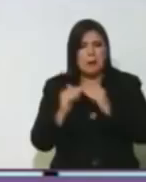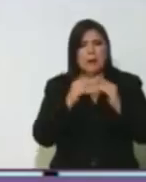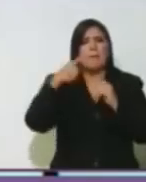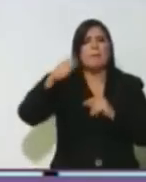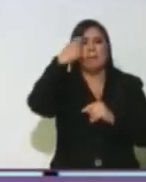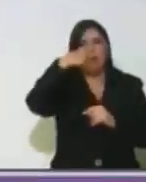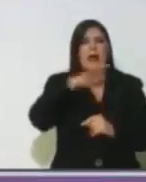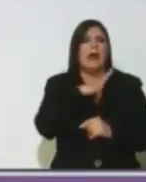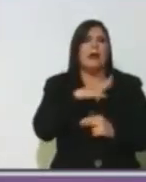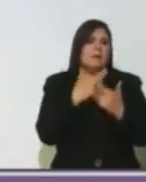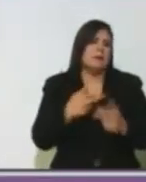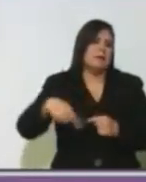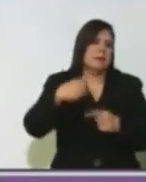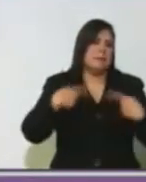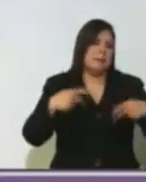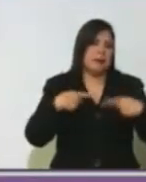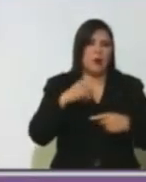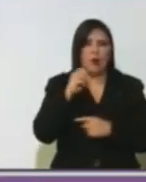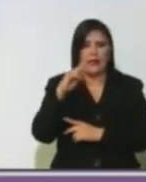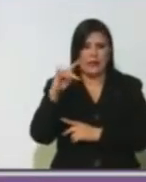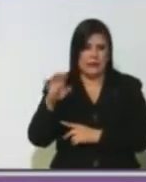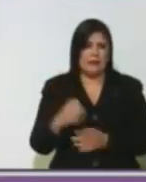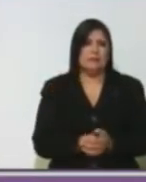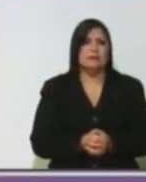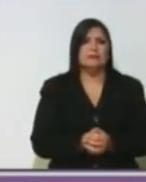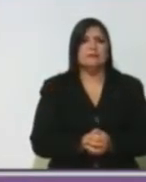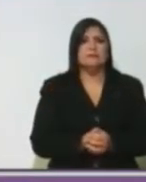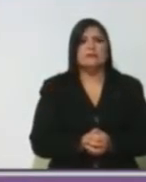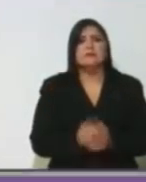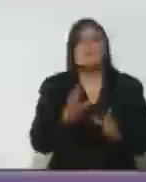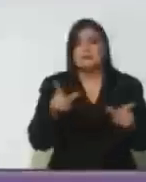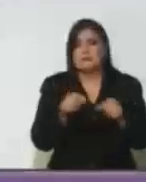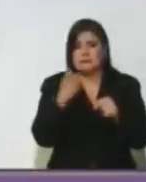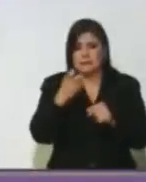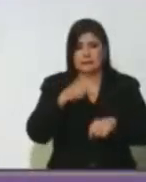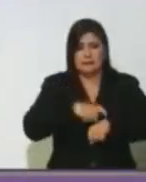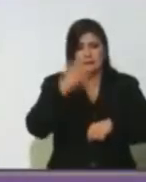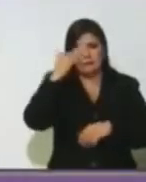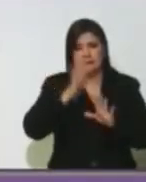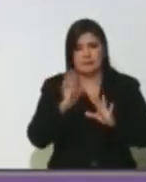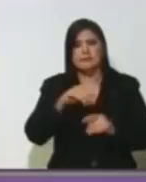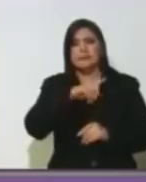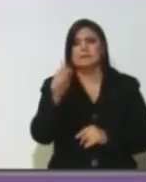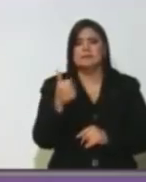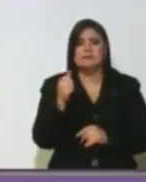oriente clases tiempo han determinado el tiempo de mikel arriola tenemos purificación sí